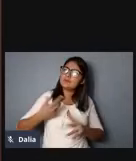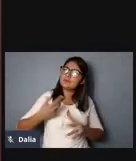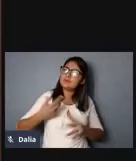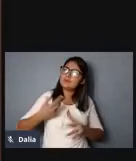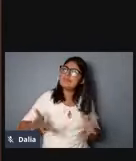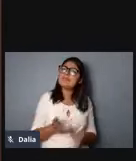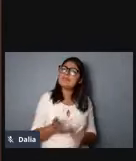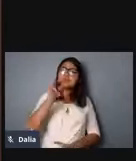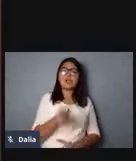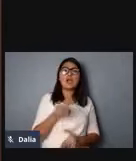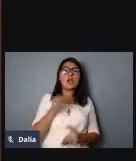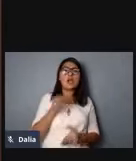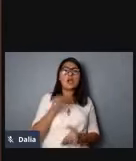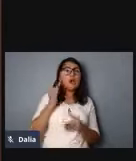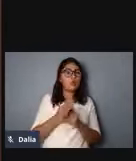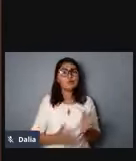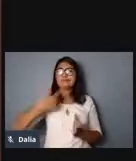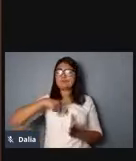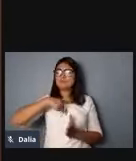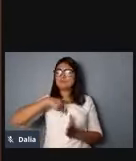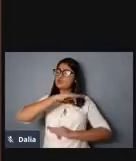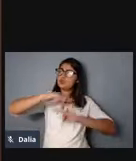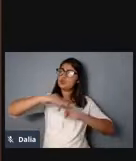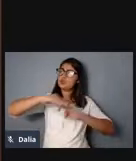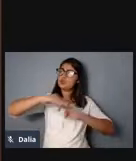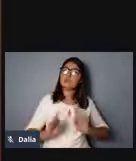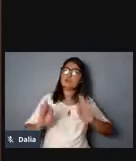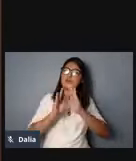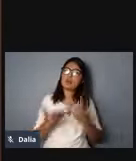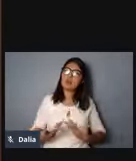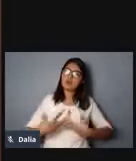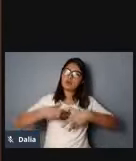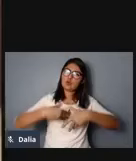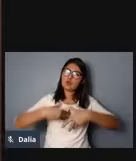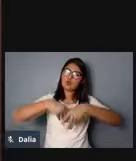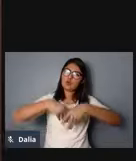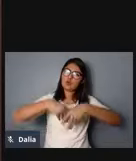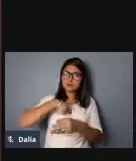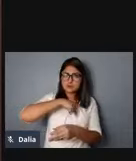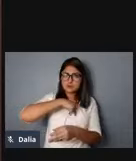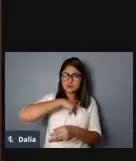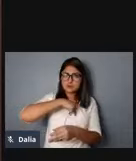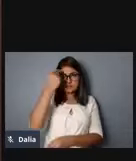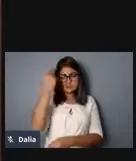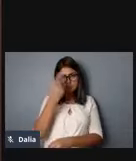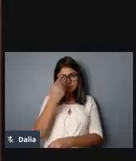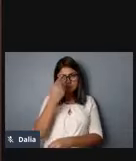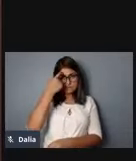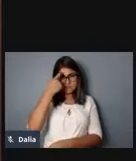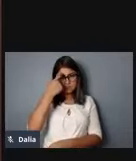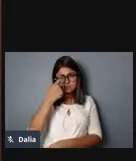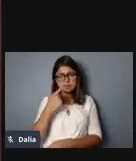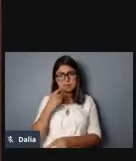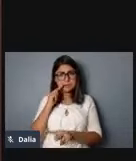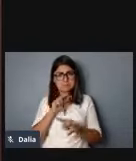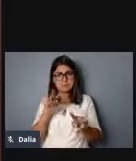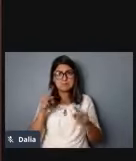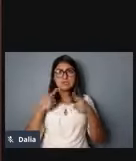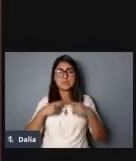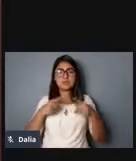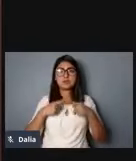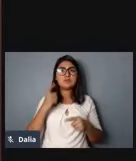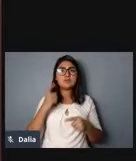incluyentes, debemos ser preocuparnos por las personas, por ejemplo, que no escuchen algunas instrucciones